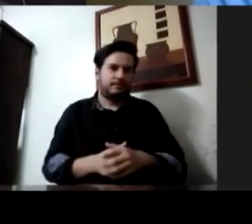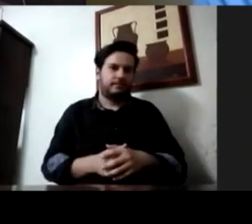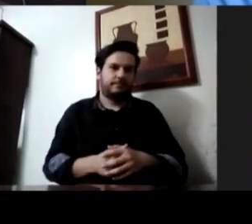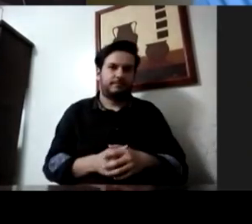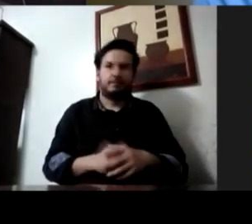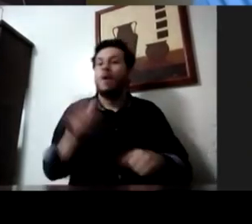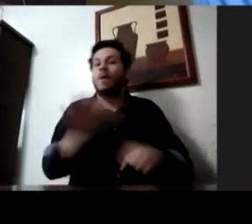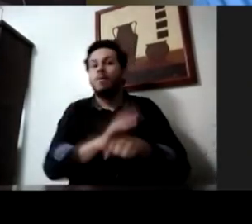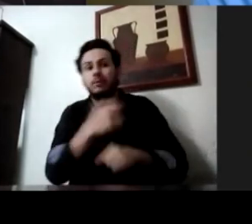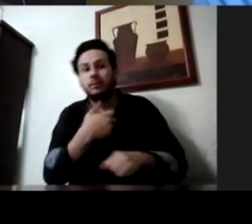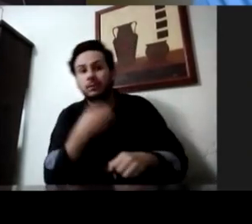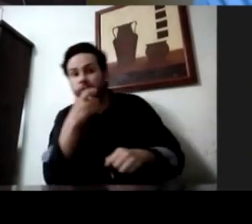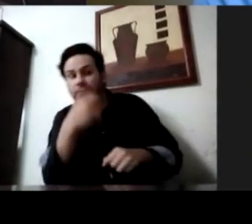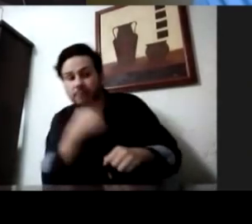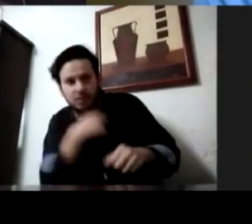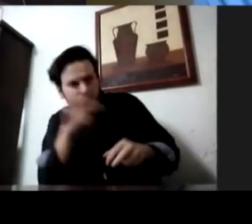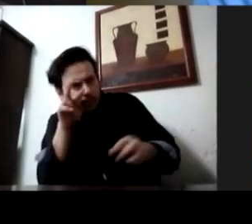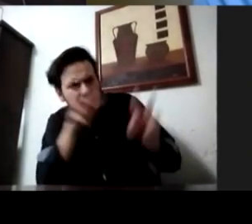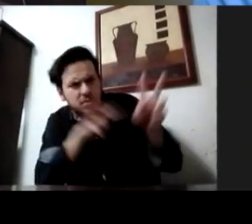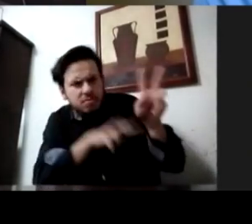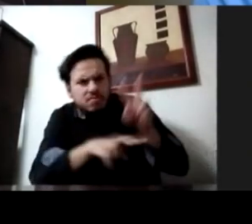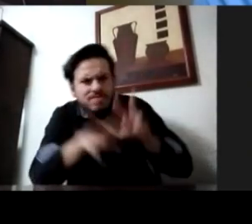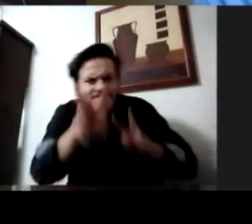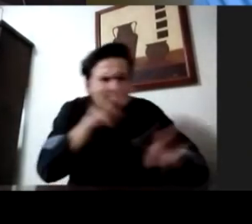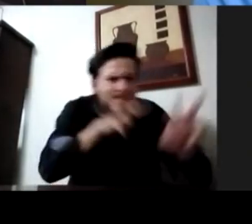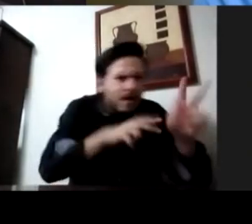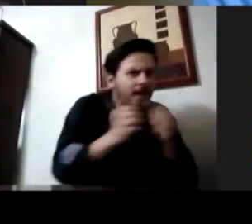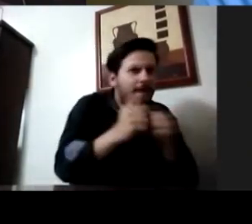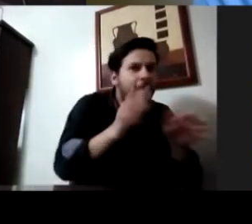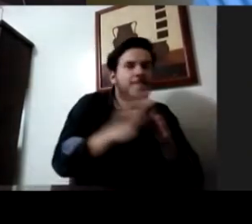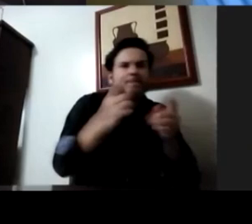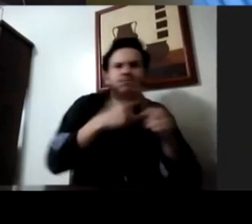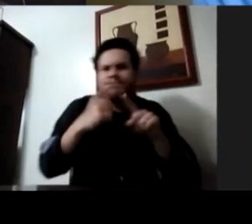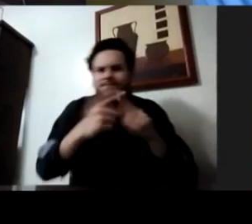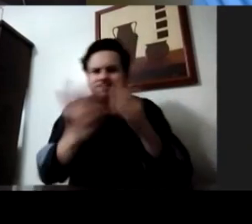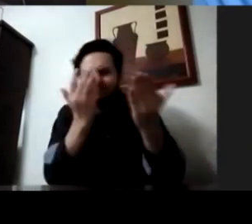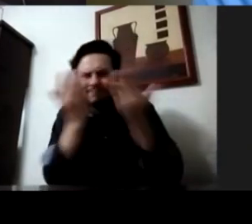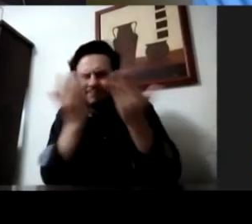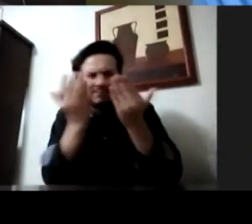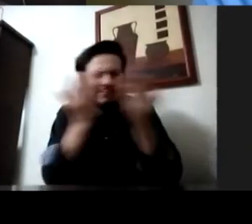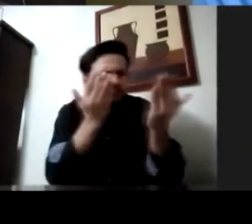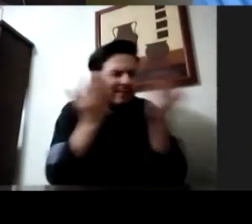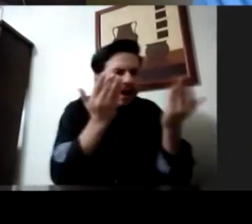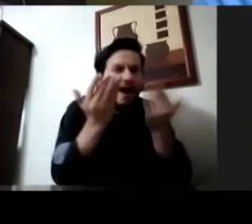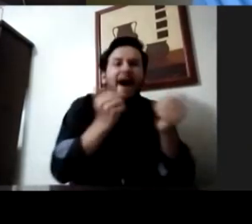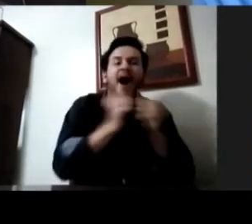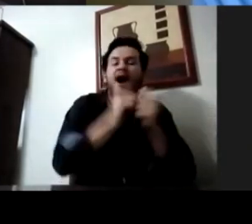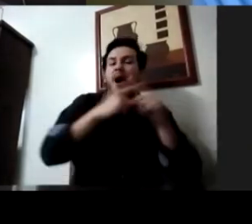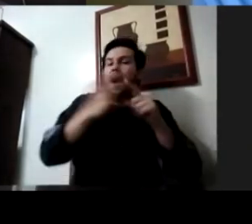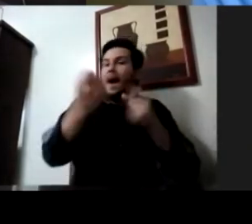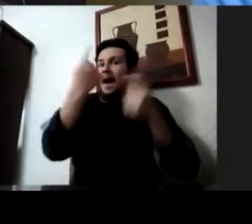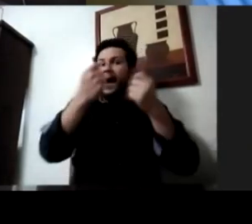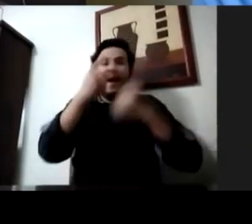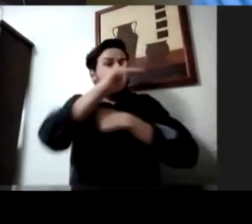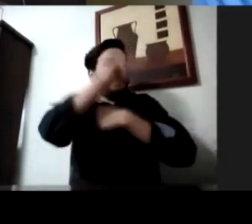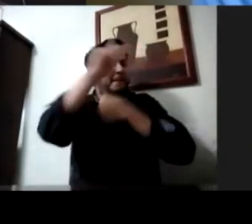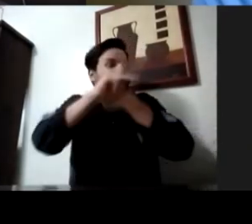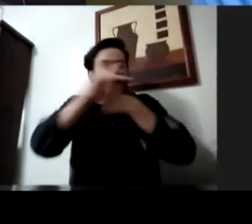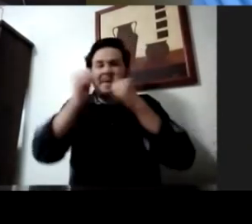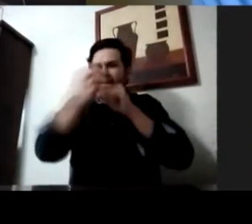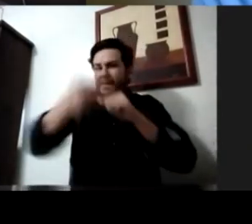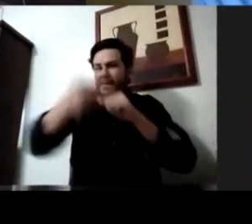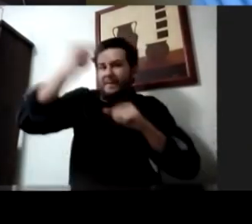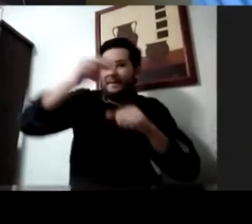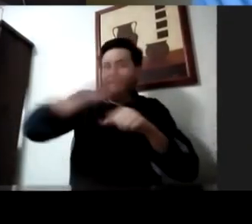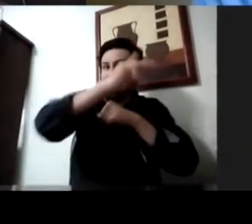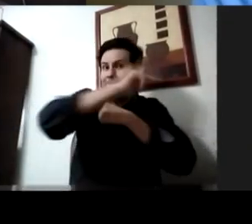Hemos visto en comparación, en contraste, de que en algunas ciudades del centro y norte del país hay